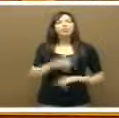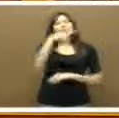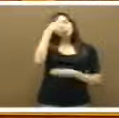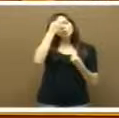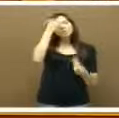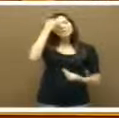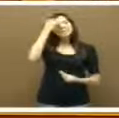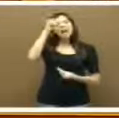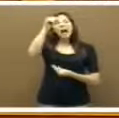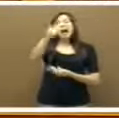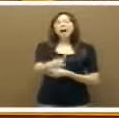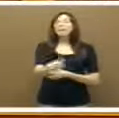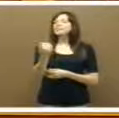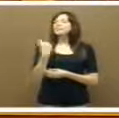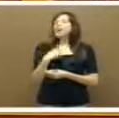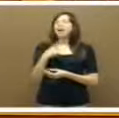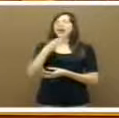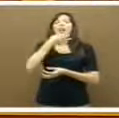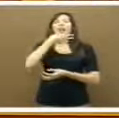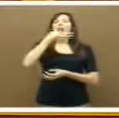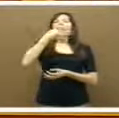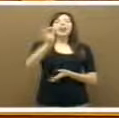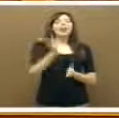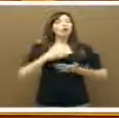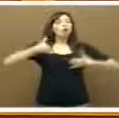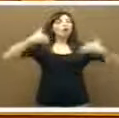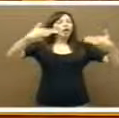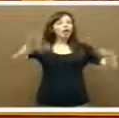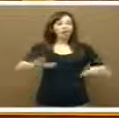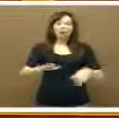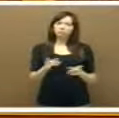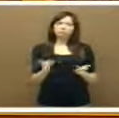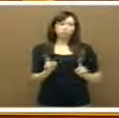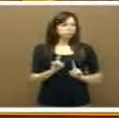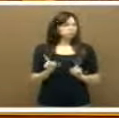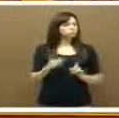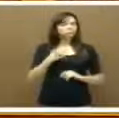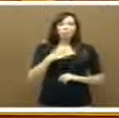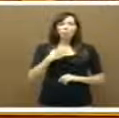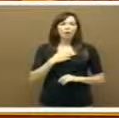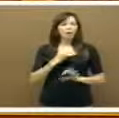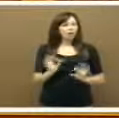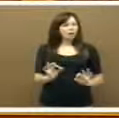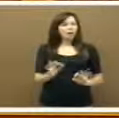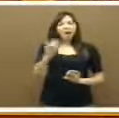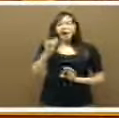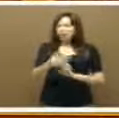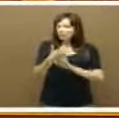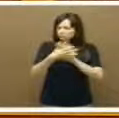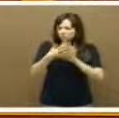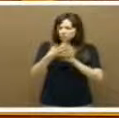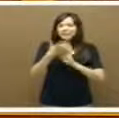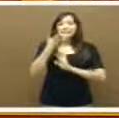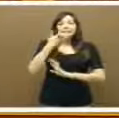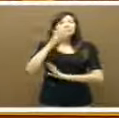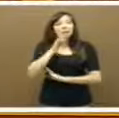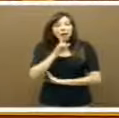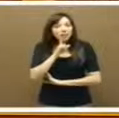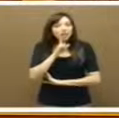resulta gratis el decido que se quiera. Y eso no debía ser. Aquí, si se miente,